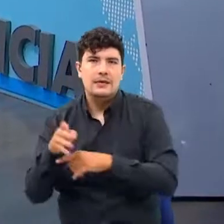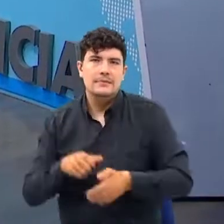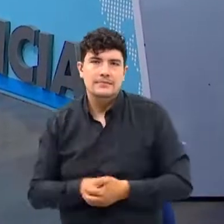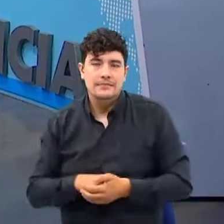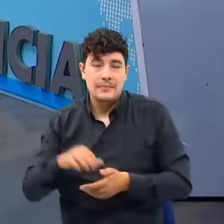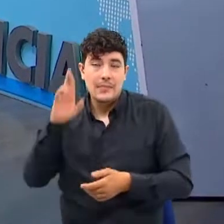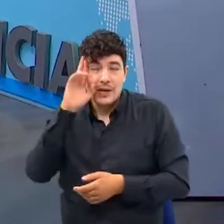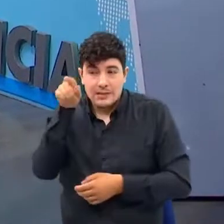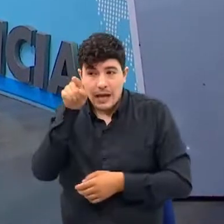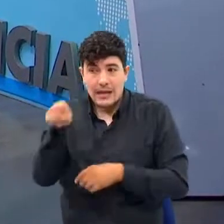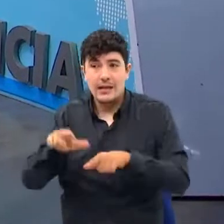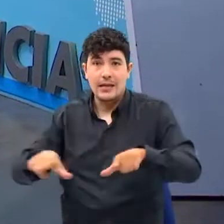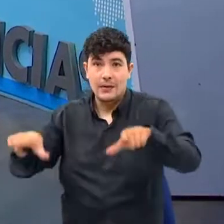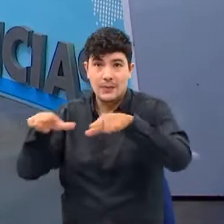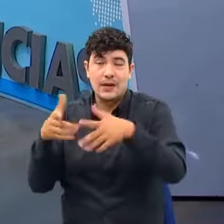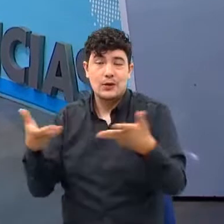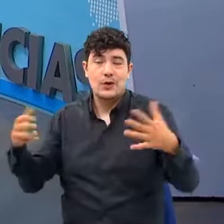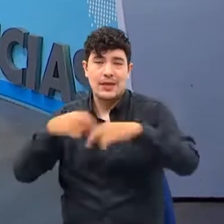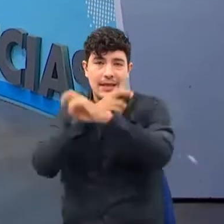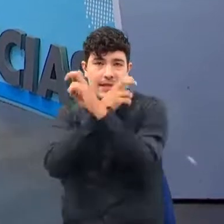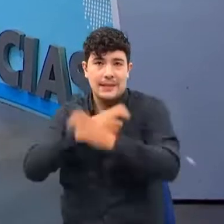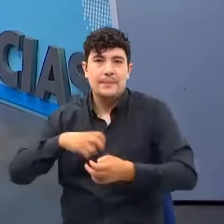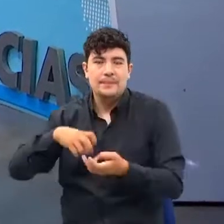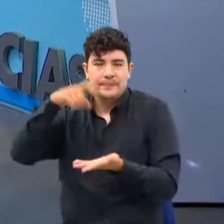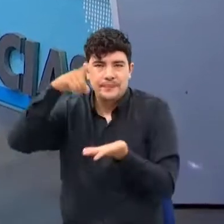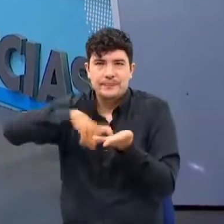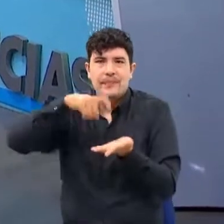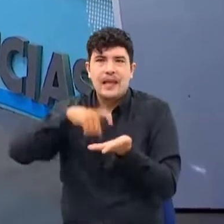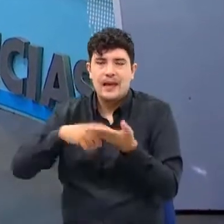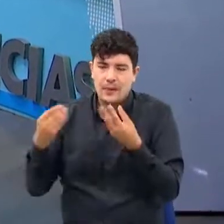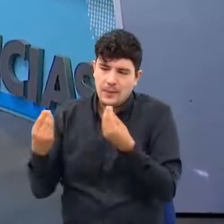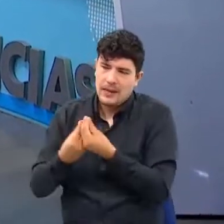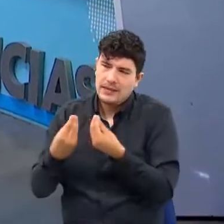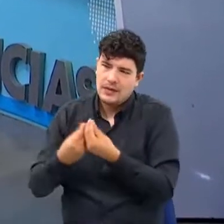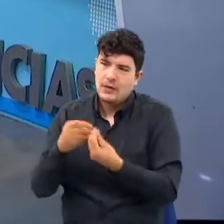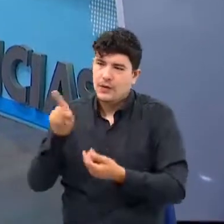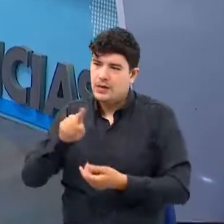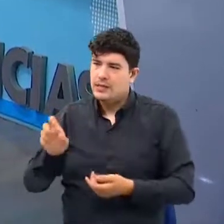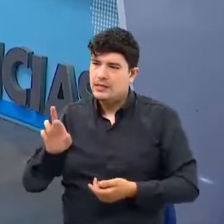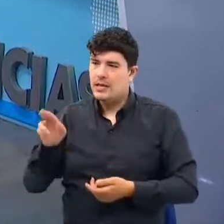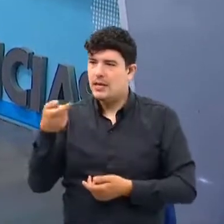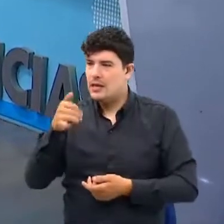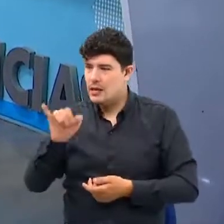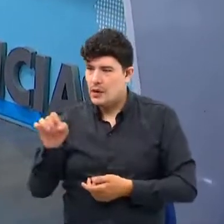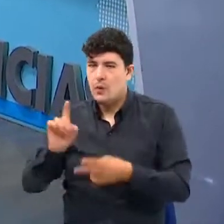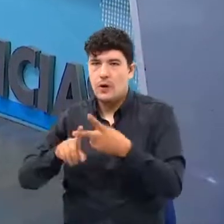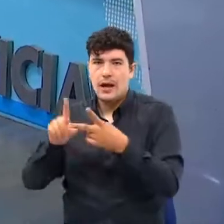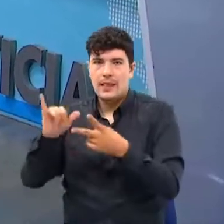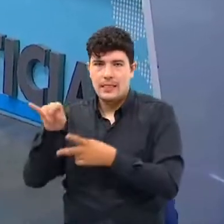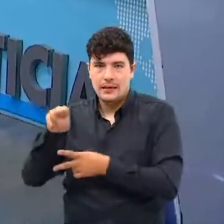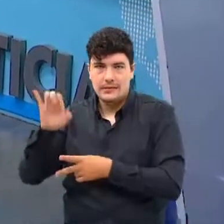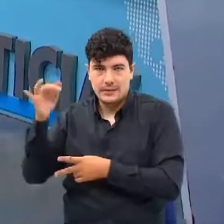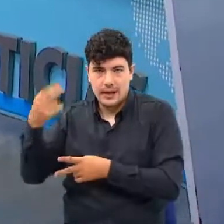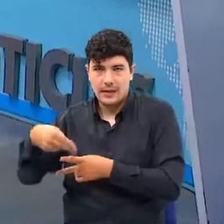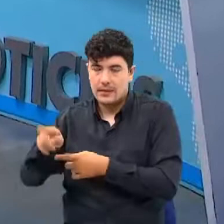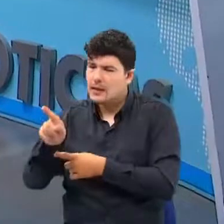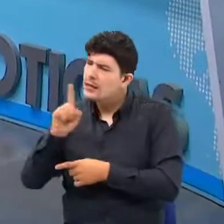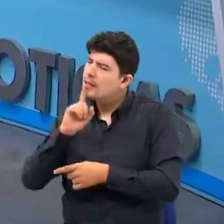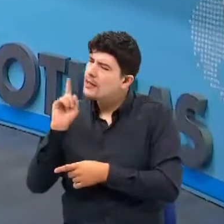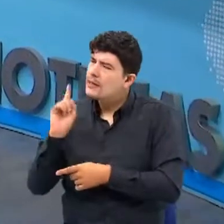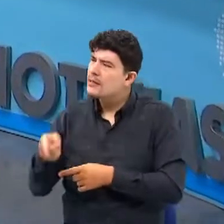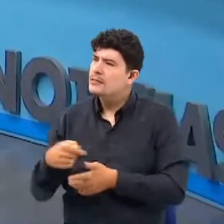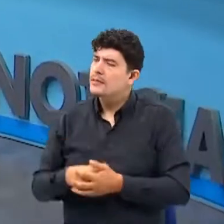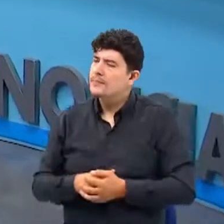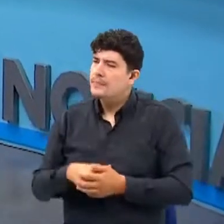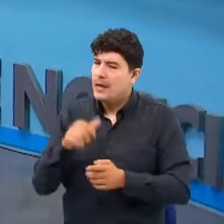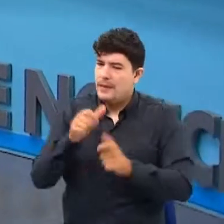allí justamente en el Parque San Pío se encuentra Sergio Díaz y Lizeth Mesa. Sergio, por eso retomamos con usted, ¿qué le dice la gente que